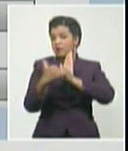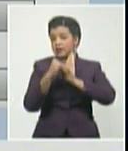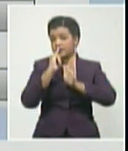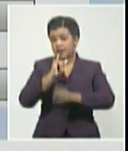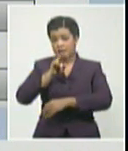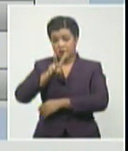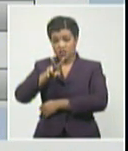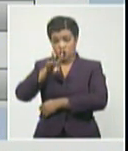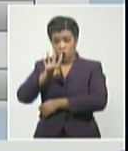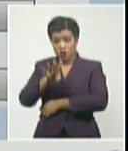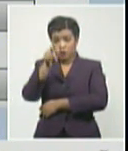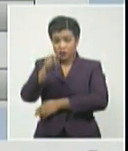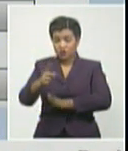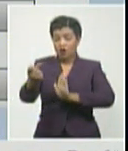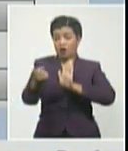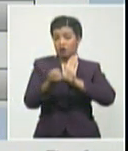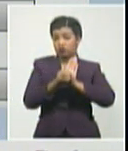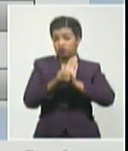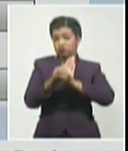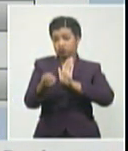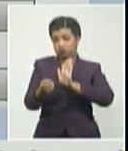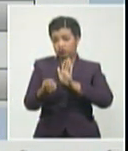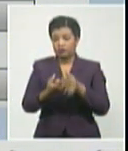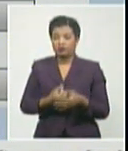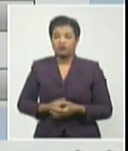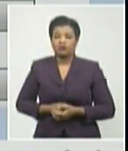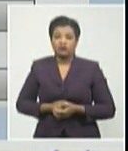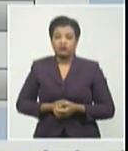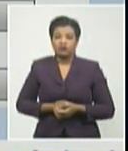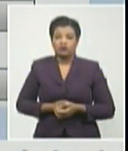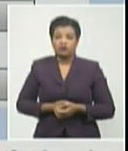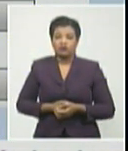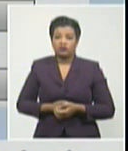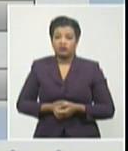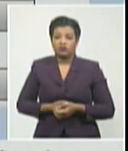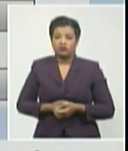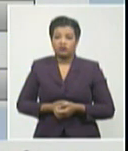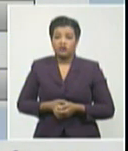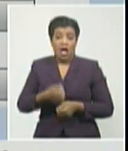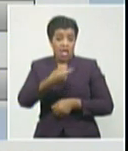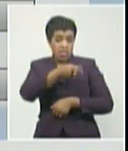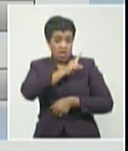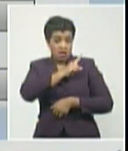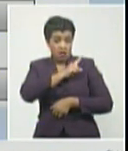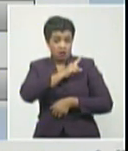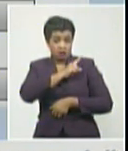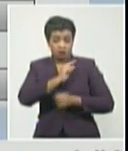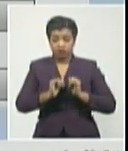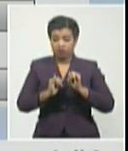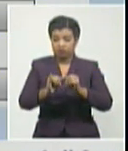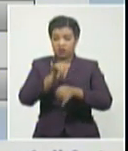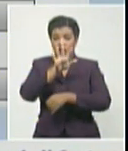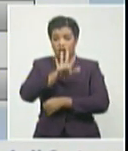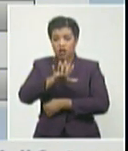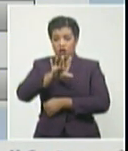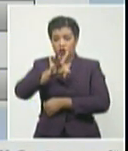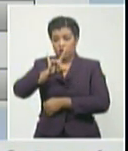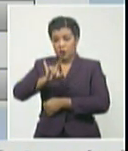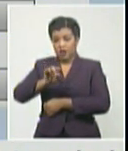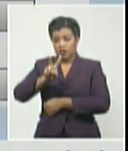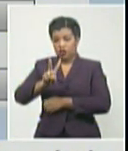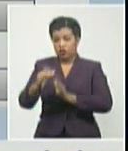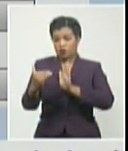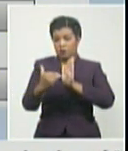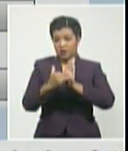confirmados ayer se diagnosticaron 592 mil 716 casos